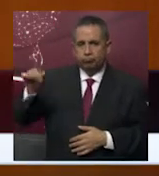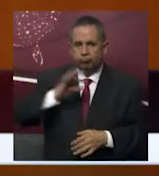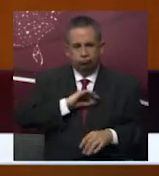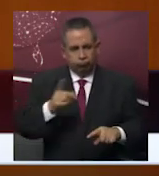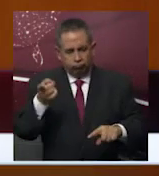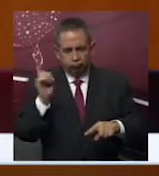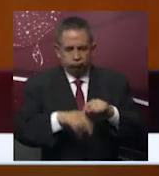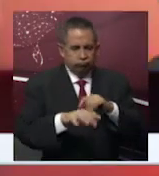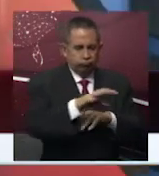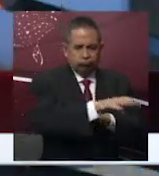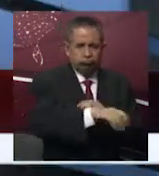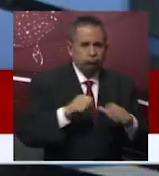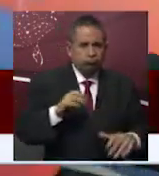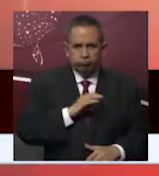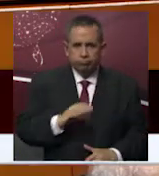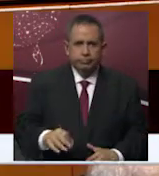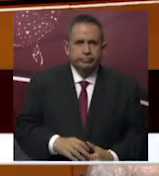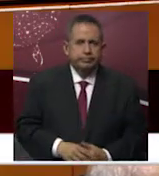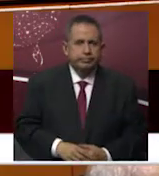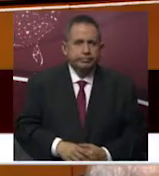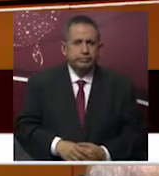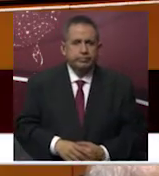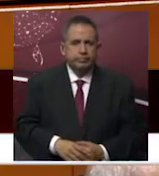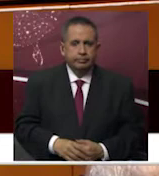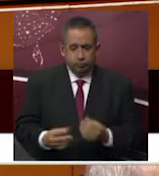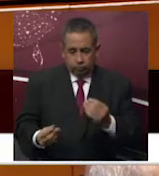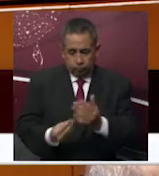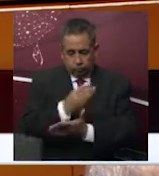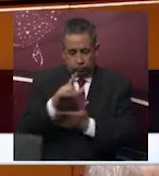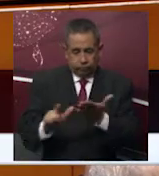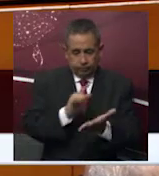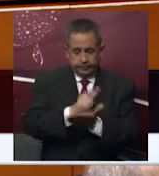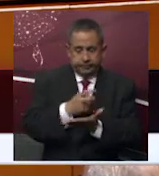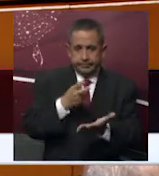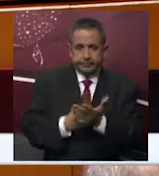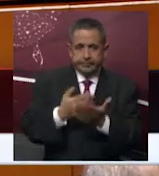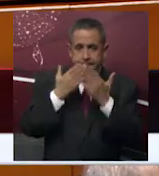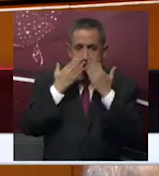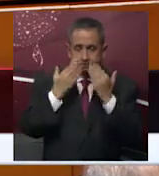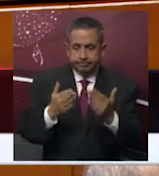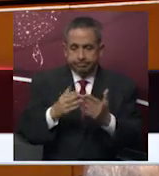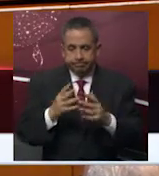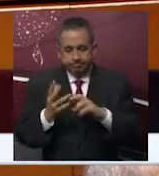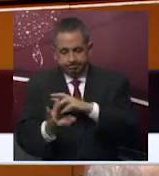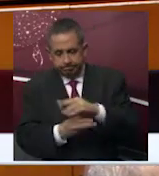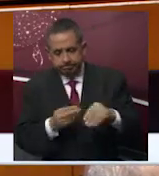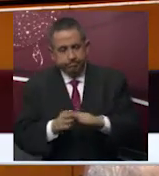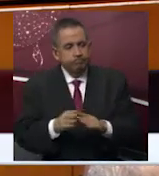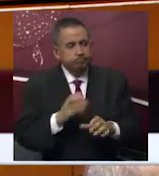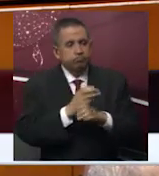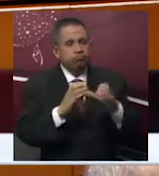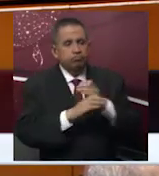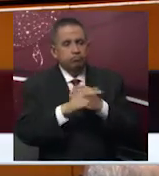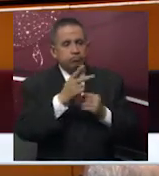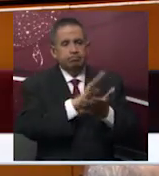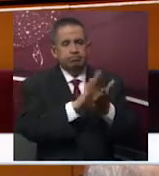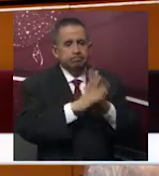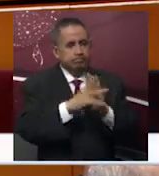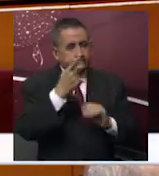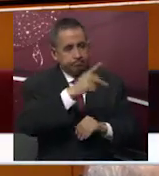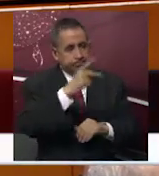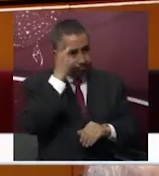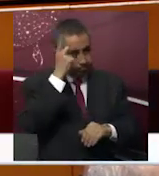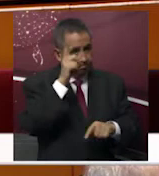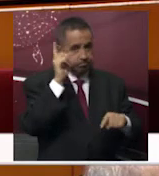atacar estos bienes. Esta nueva ley hace un replanteamiento de la extinción de dominio y atiende